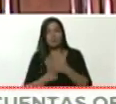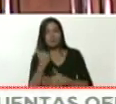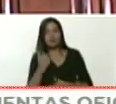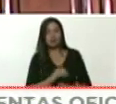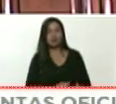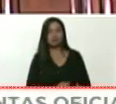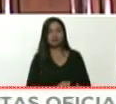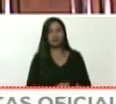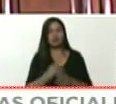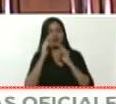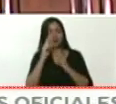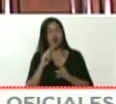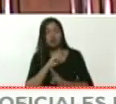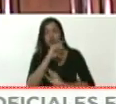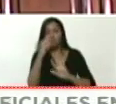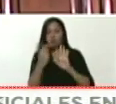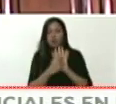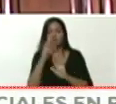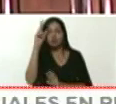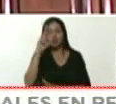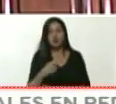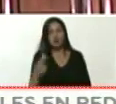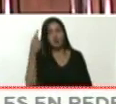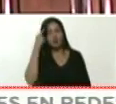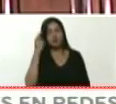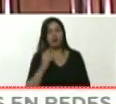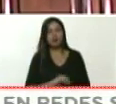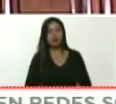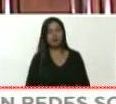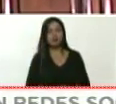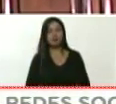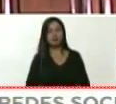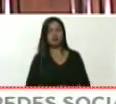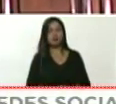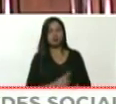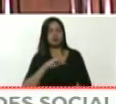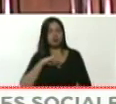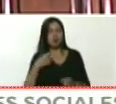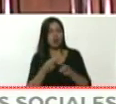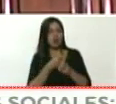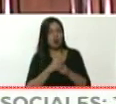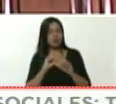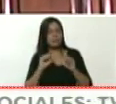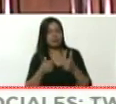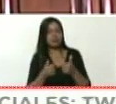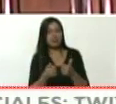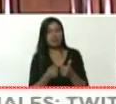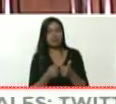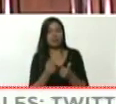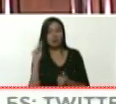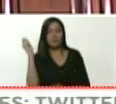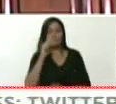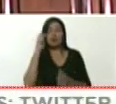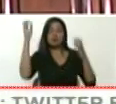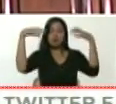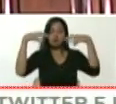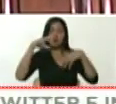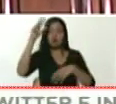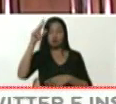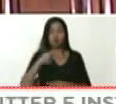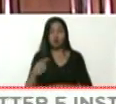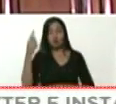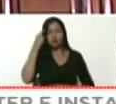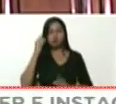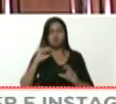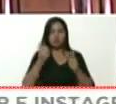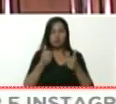y resultados concretos todos los días. Estamos en agosto, mes de lluvia, ¿verdad? Todos los días, estamos en el